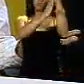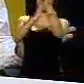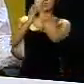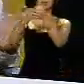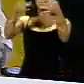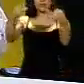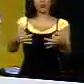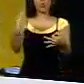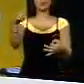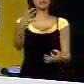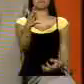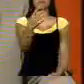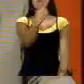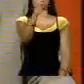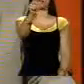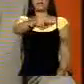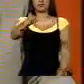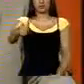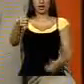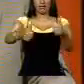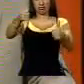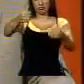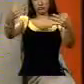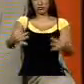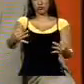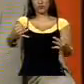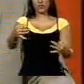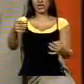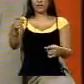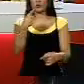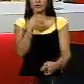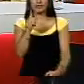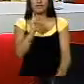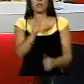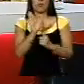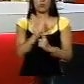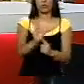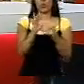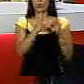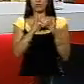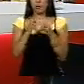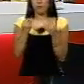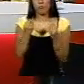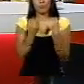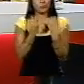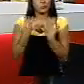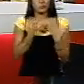Entonces, como un movimiento criollo, más bien político, planteando la vigencia de la Constitución de